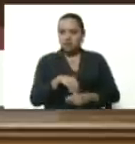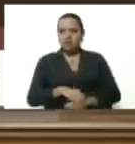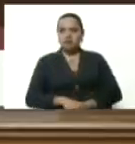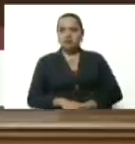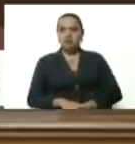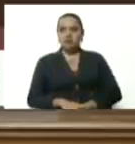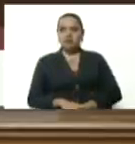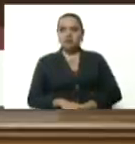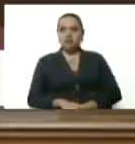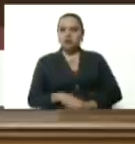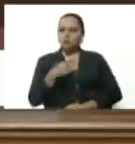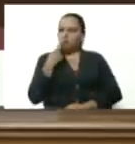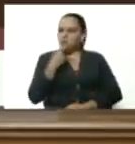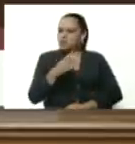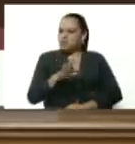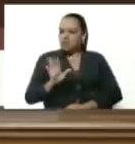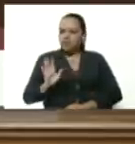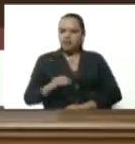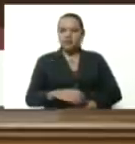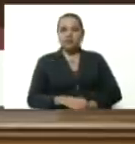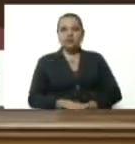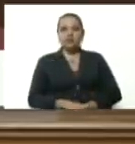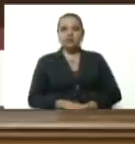ahí como dicen,